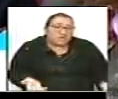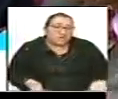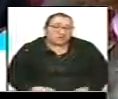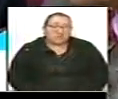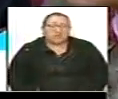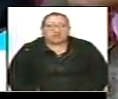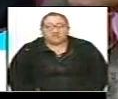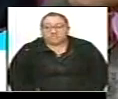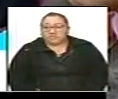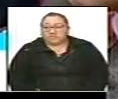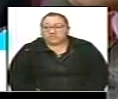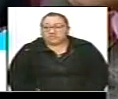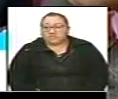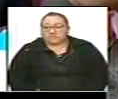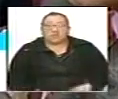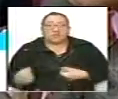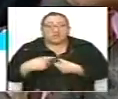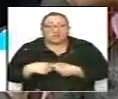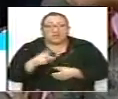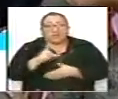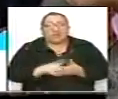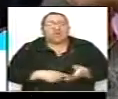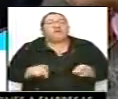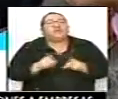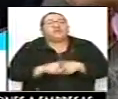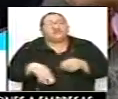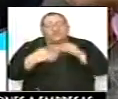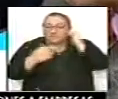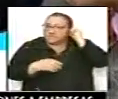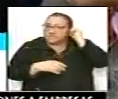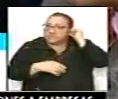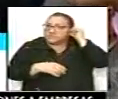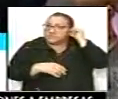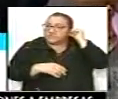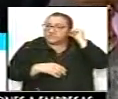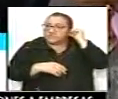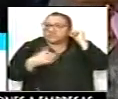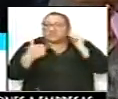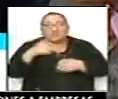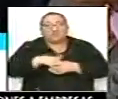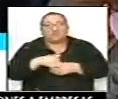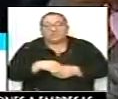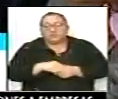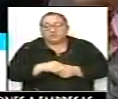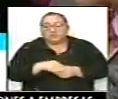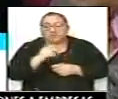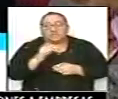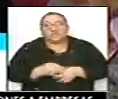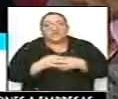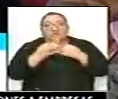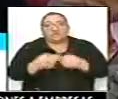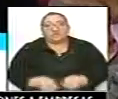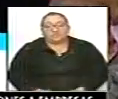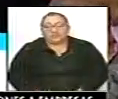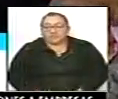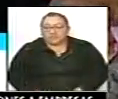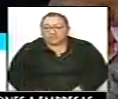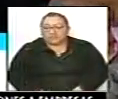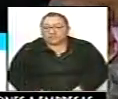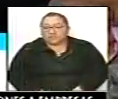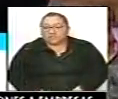que ese militante integre después una lista que también va a ser sometida después a otra elección para ver si pasa la valla electoral o no.